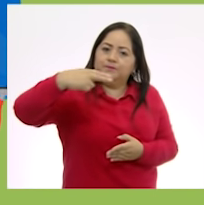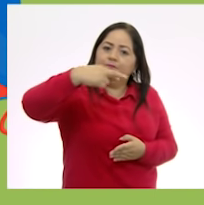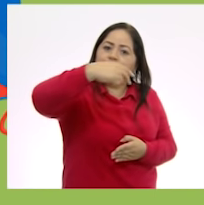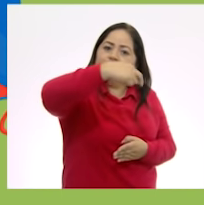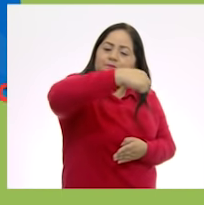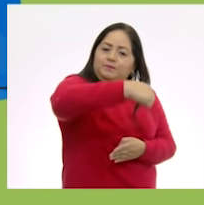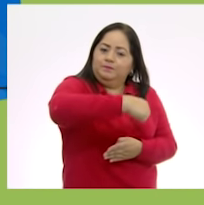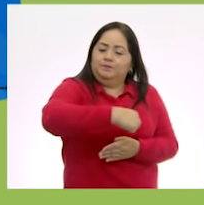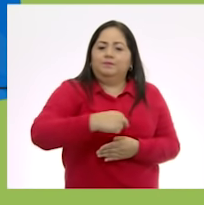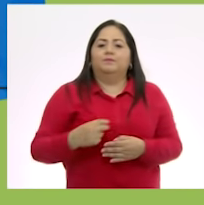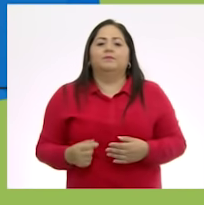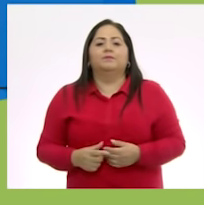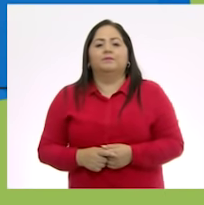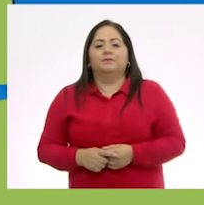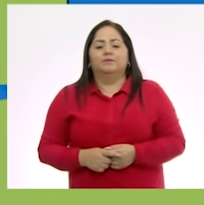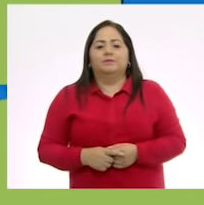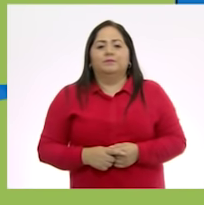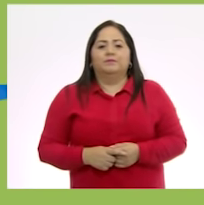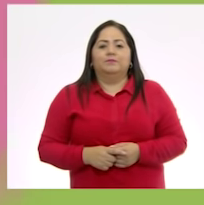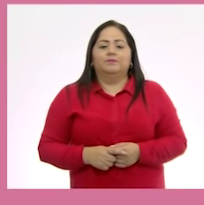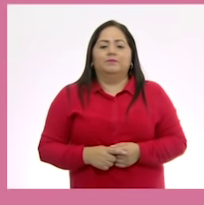las líneas marcadas.